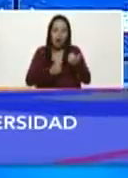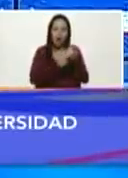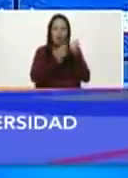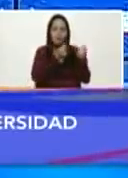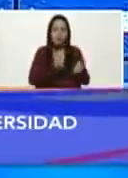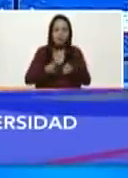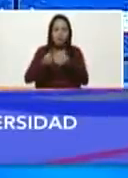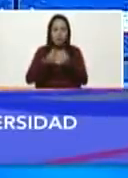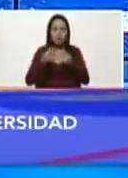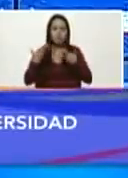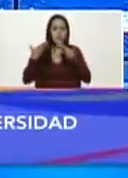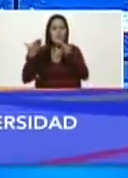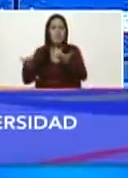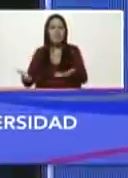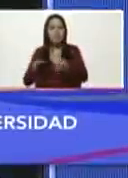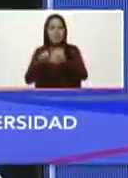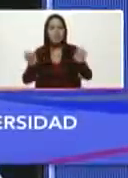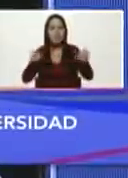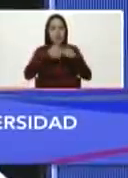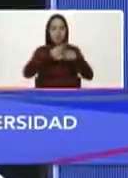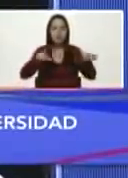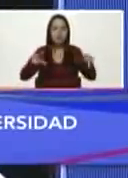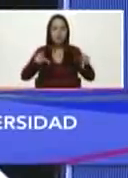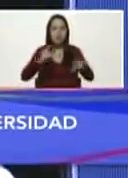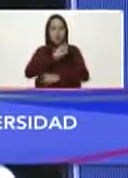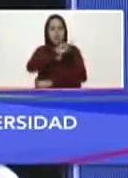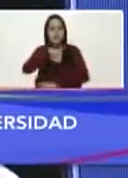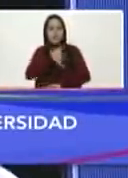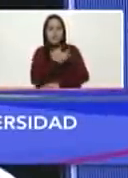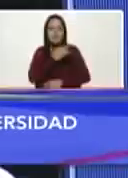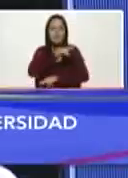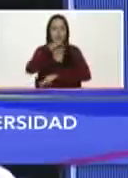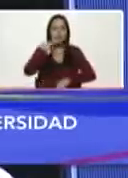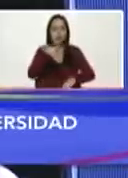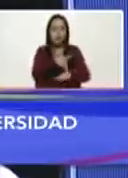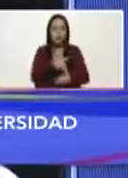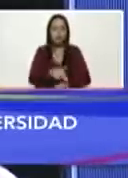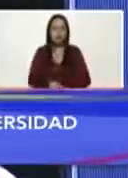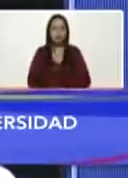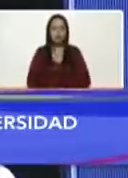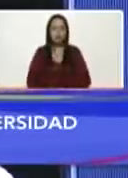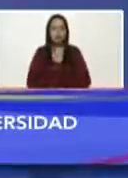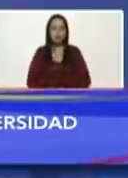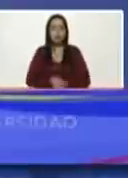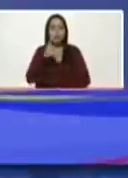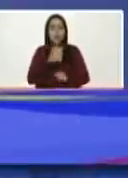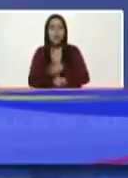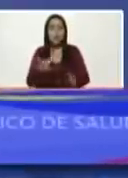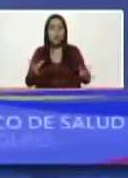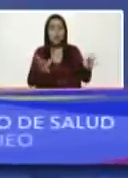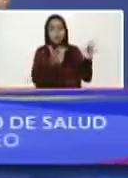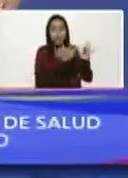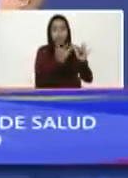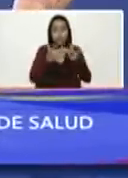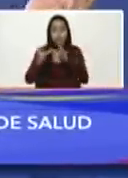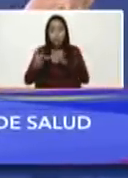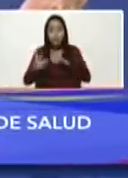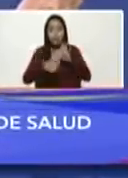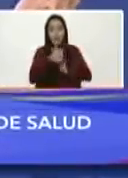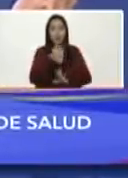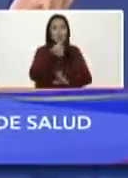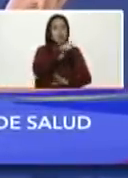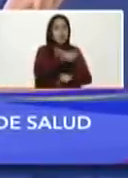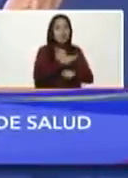le damos la educación pública en las universidades nacionales. Hay que tender puentes hacia la... Usted es